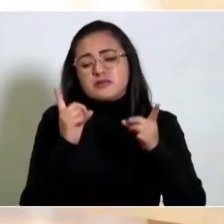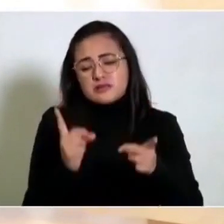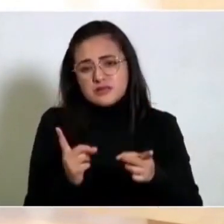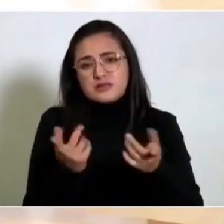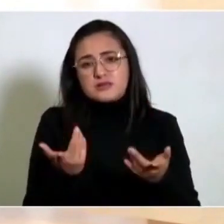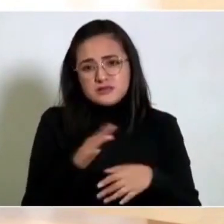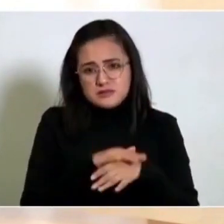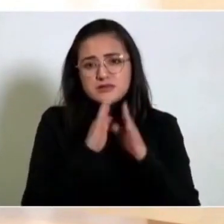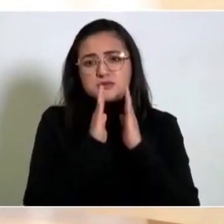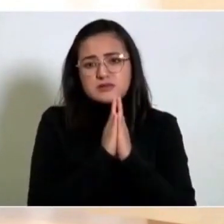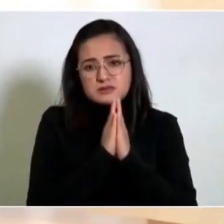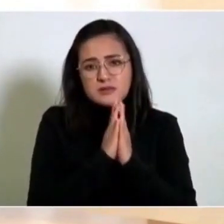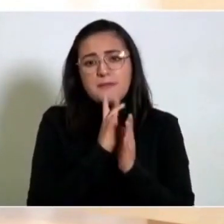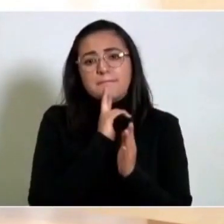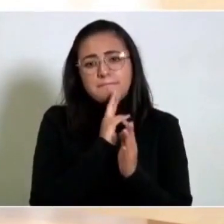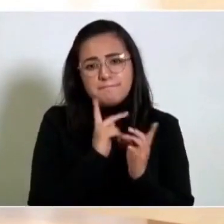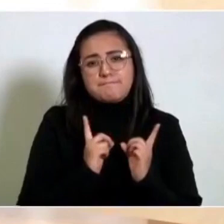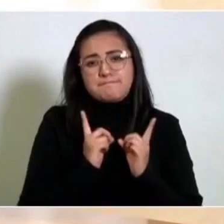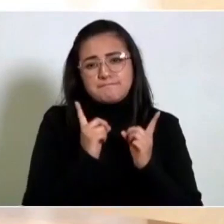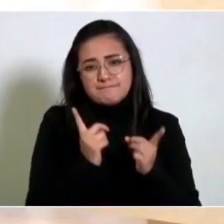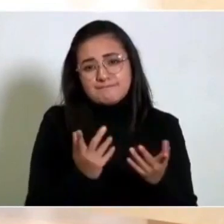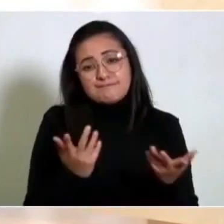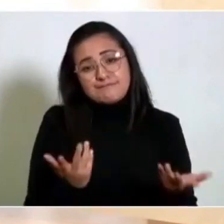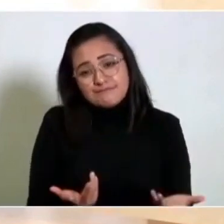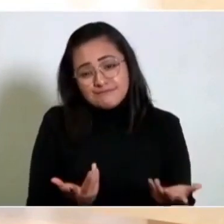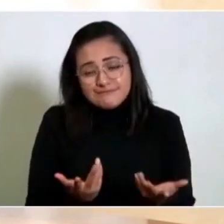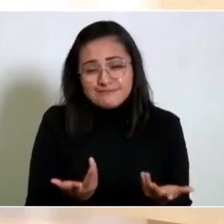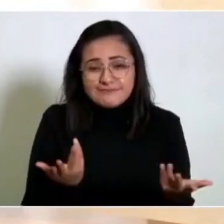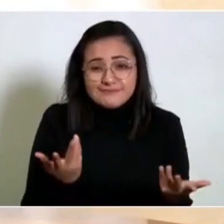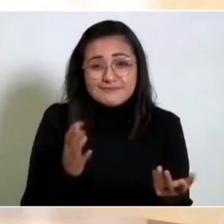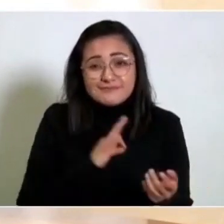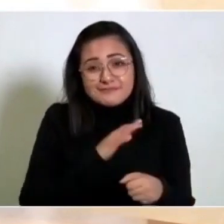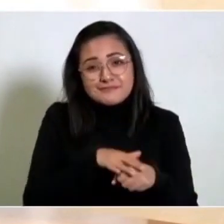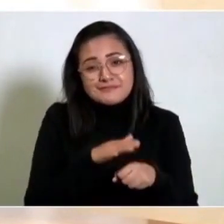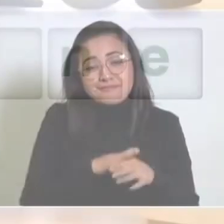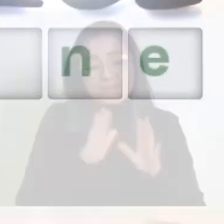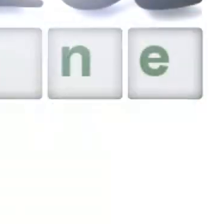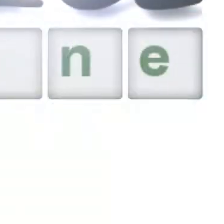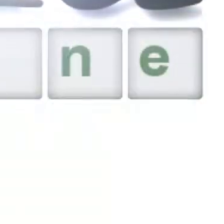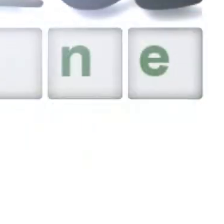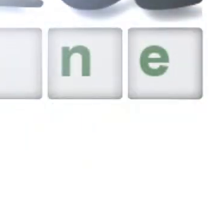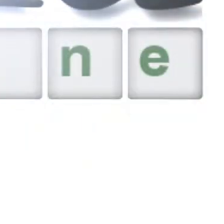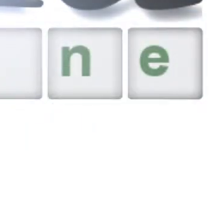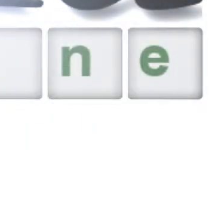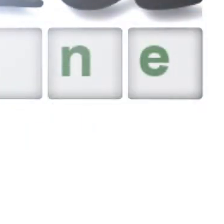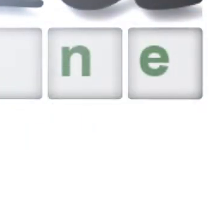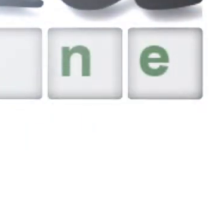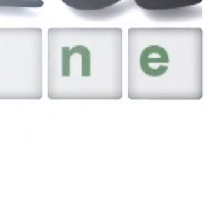¿Verdad? Sería lo mejor. Bueno, ese es sería lo mejor. Un buen llamado.